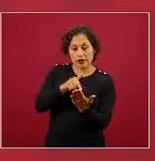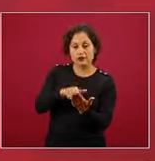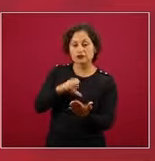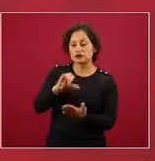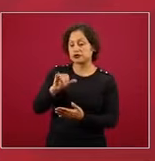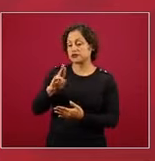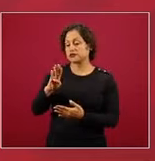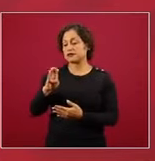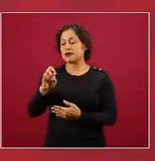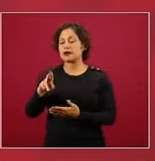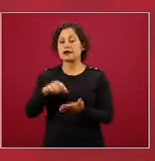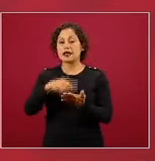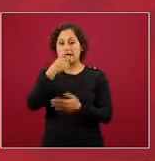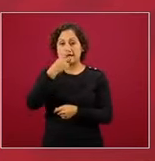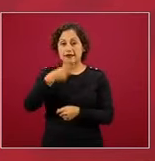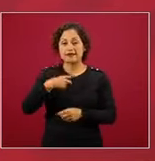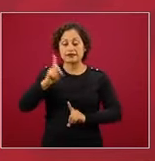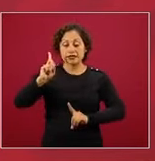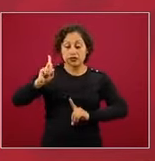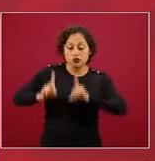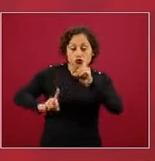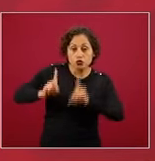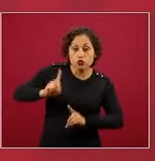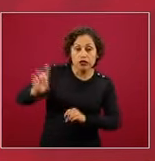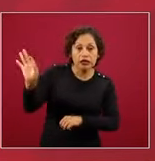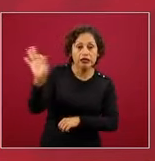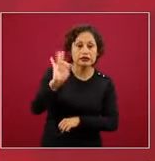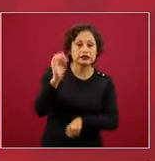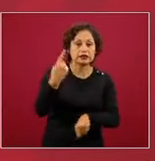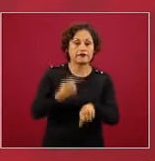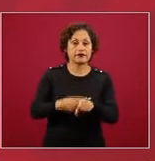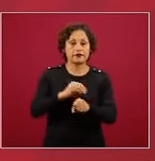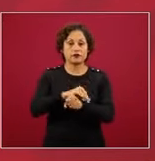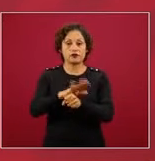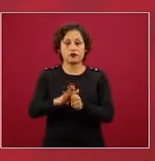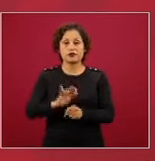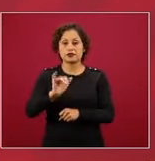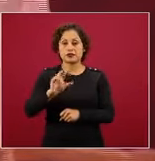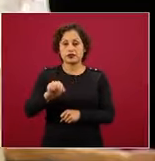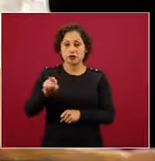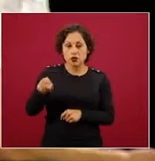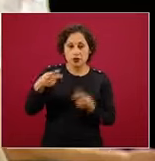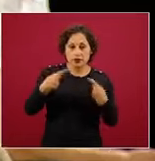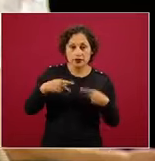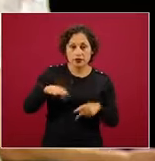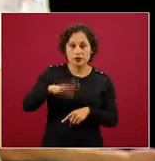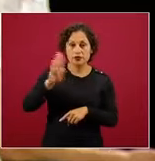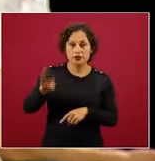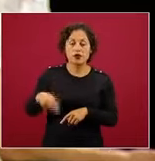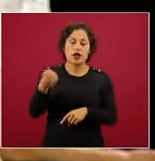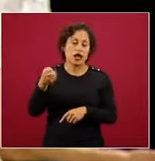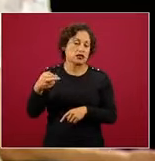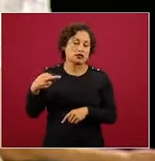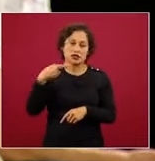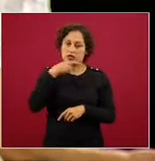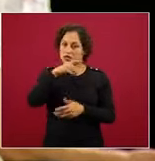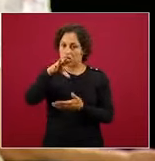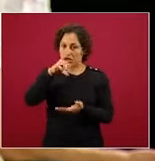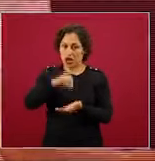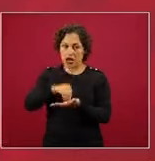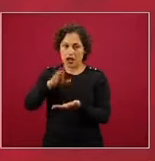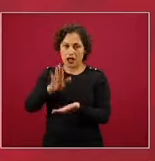ese sería la vía, digamos, de notificación y el procedimiento más rápido, más expedito, por el cual nosotros podemos